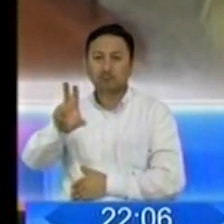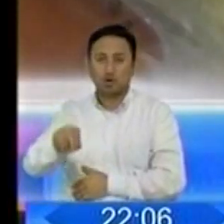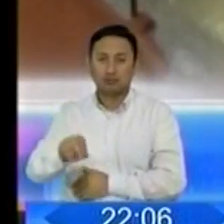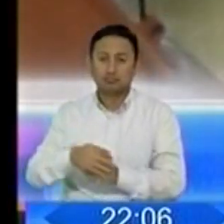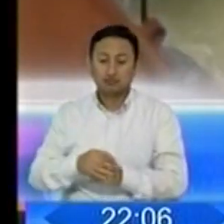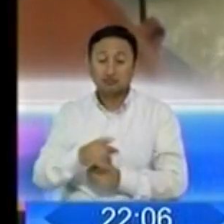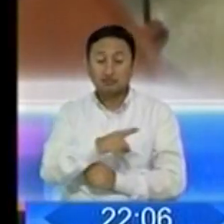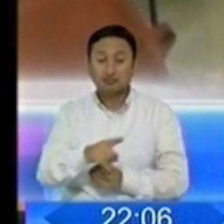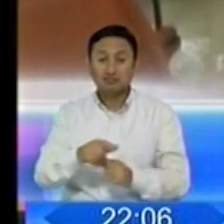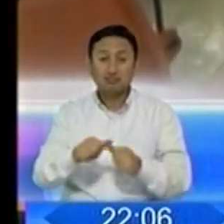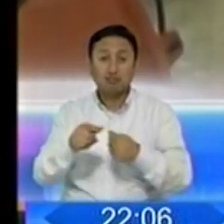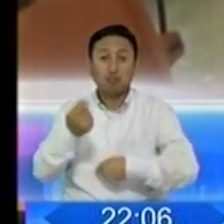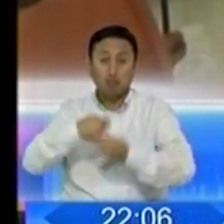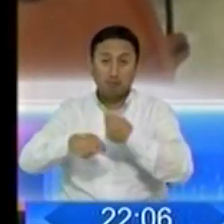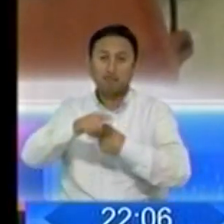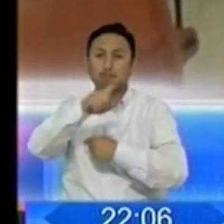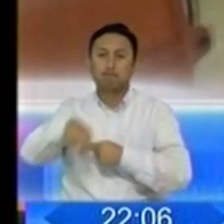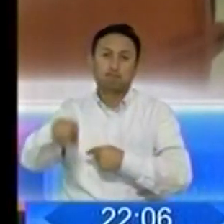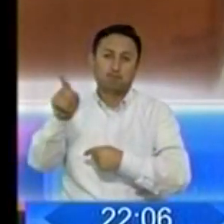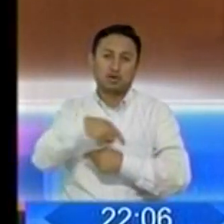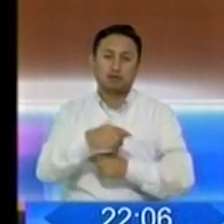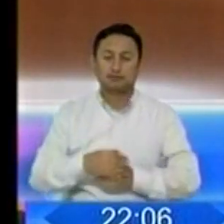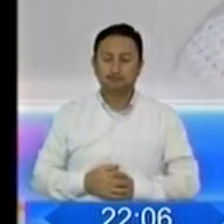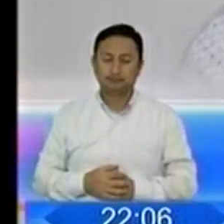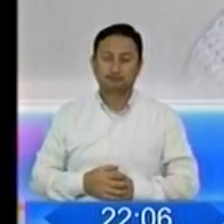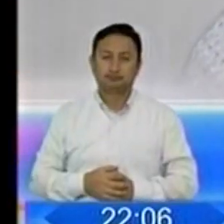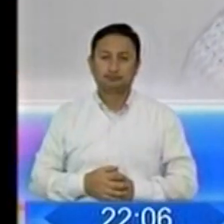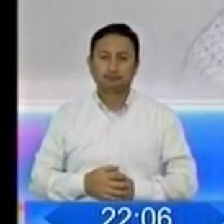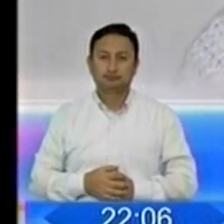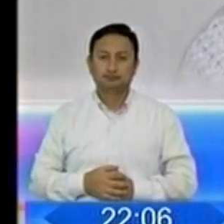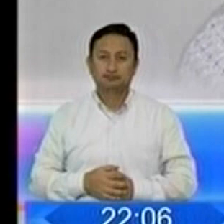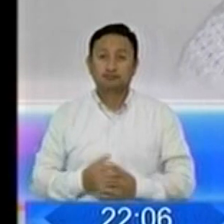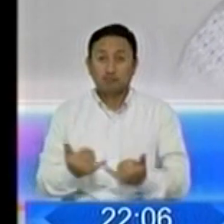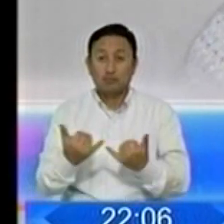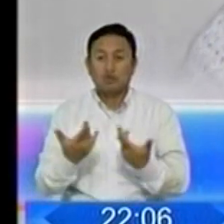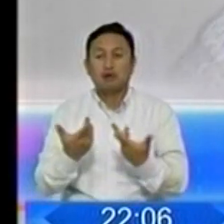de comercializar el suero para consumo humano. Ahí